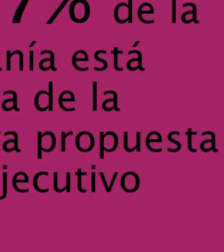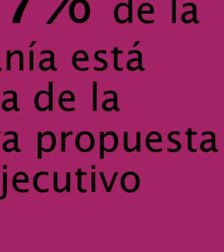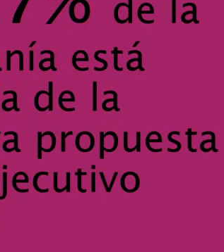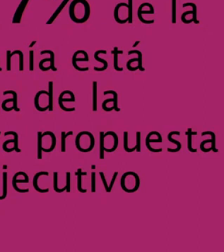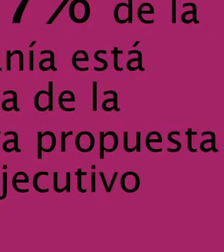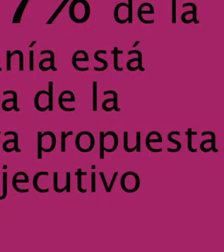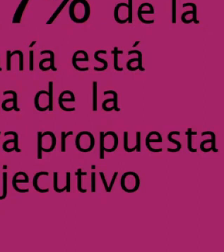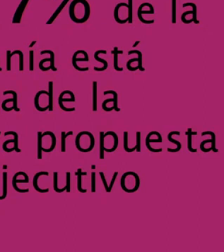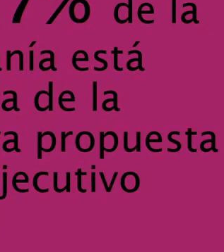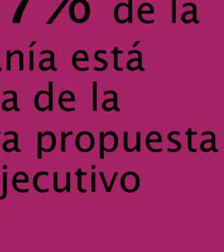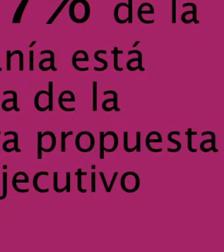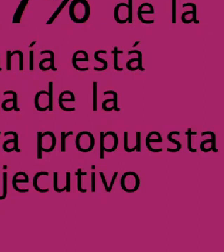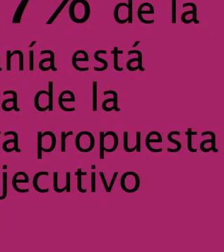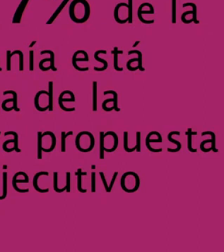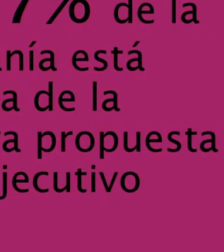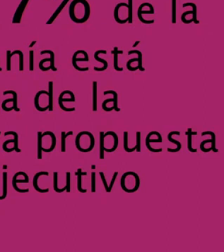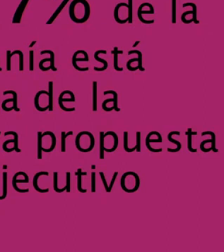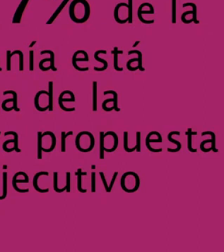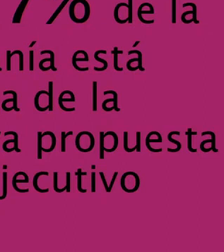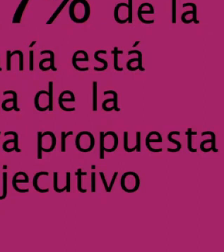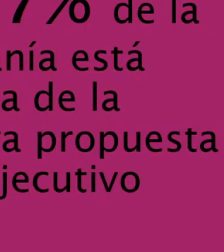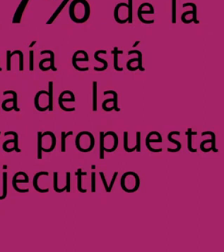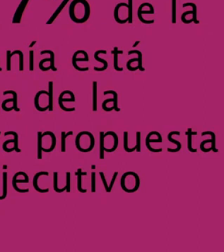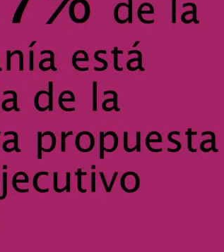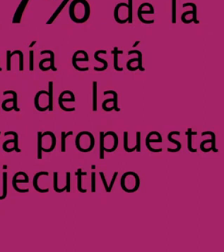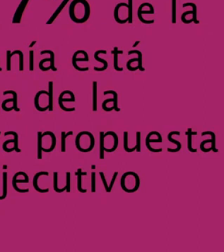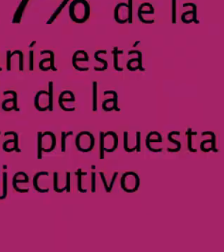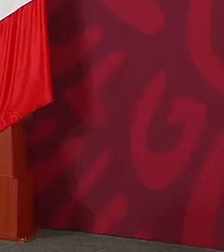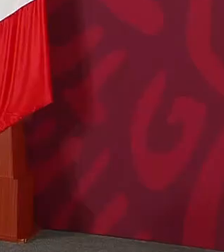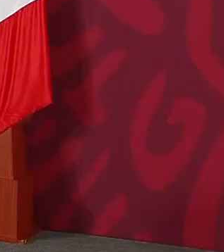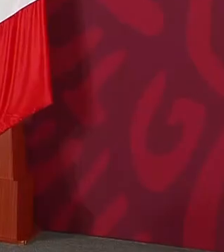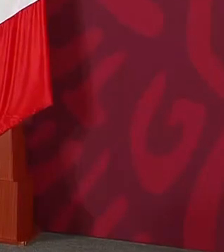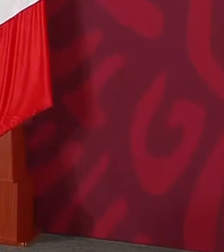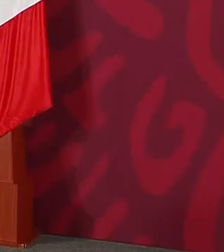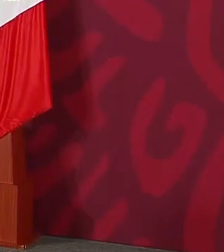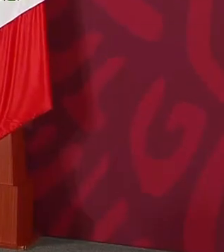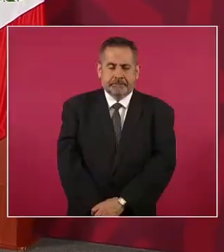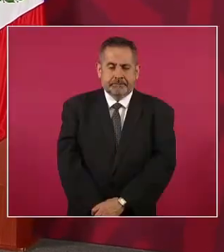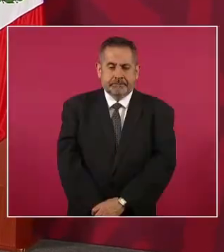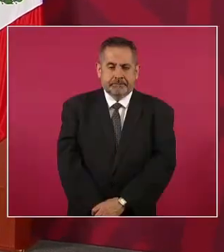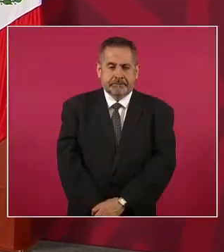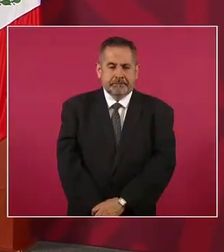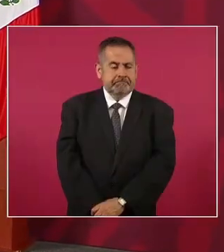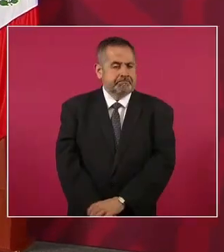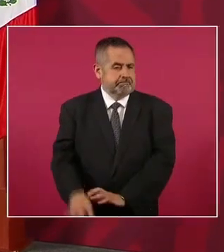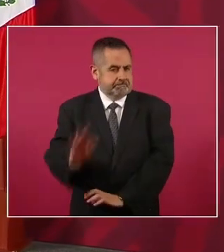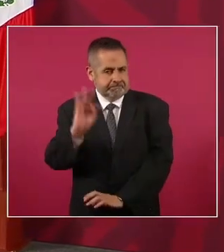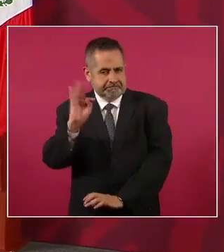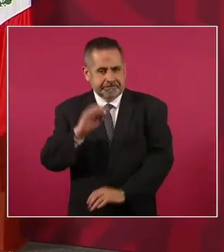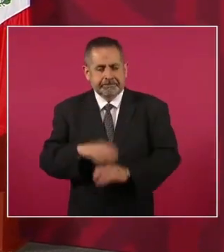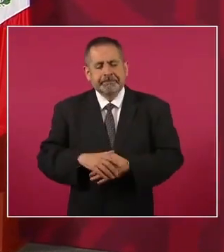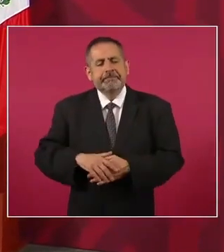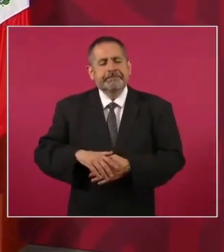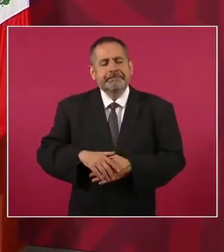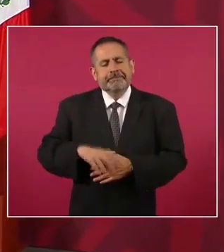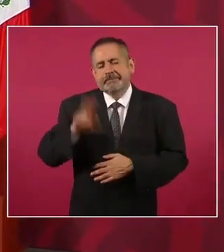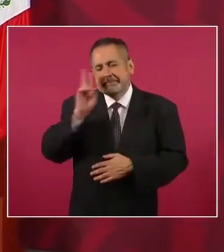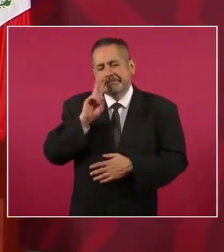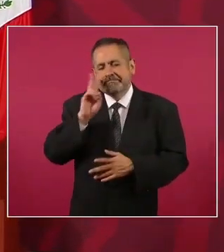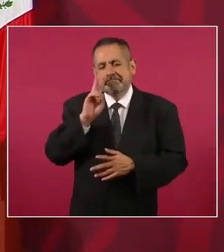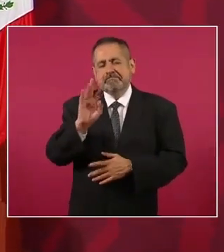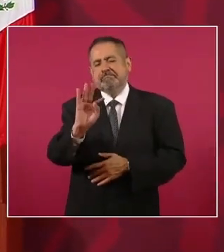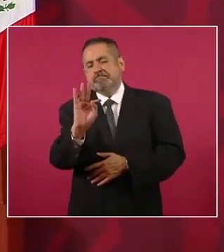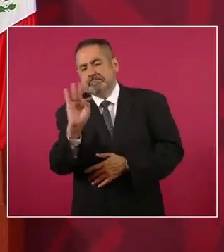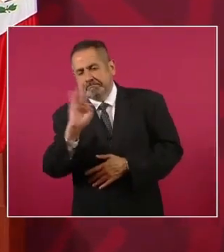Vamos a suponer, como dirían los abogados, aceptando sin conceder